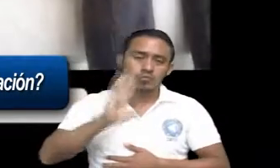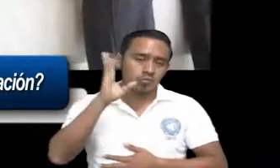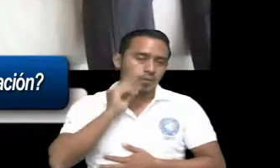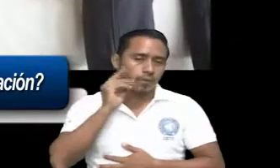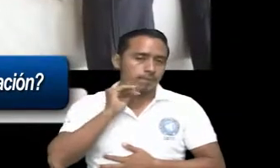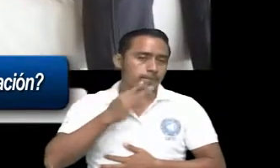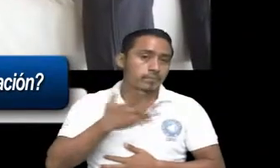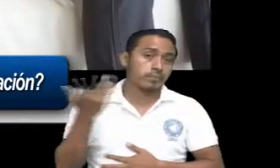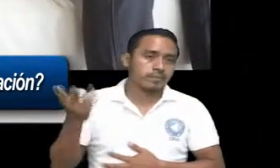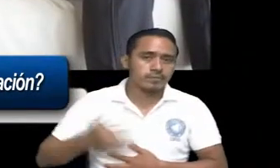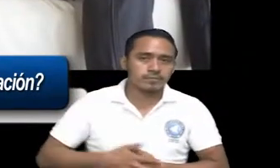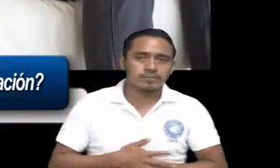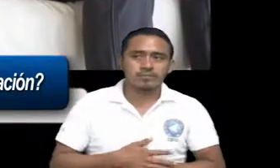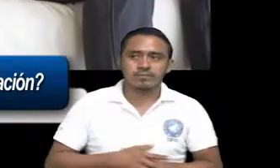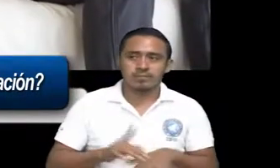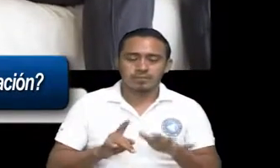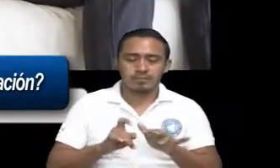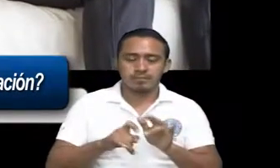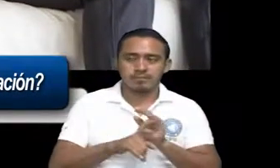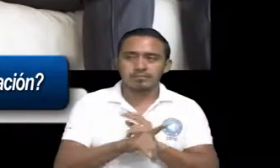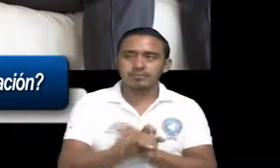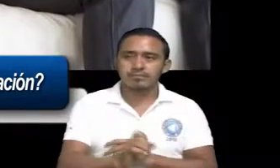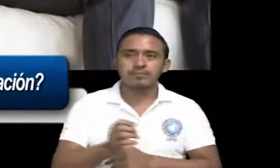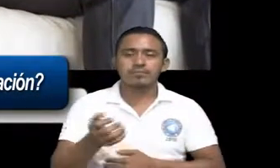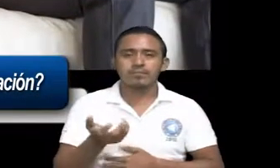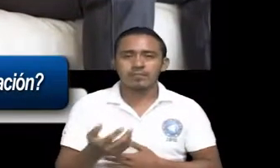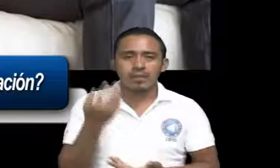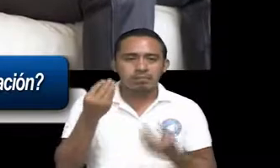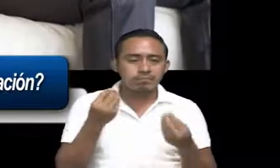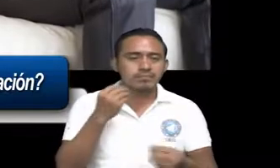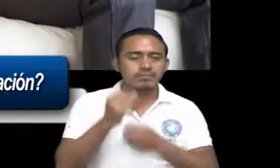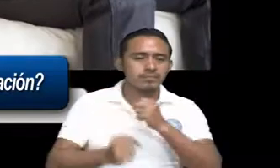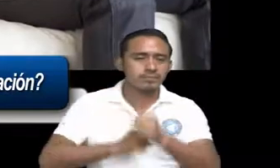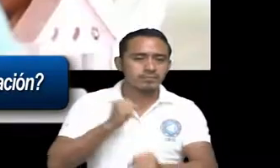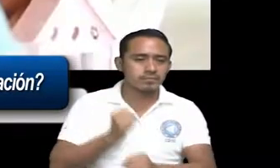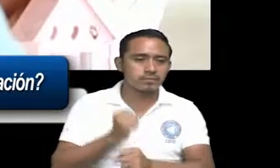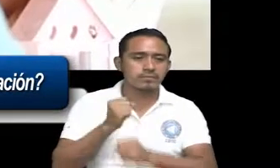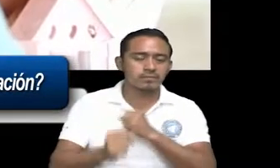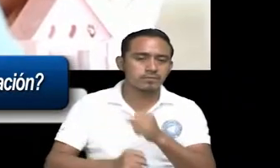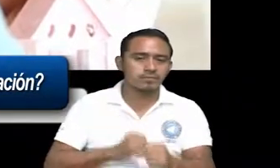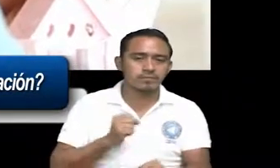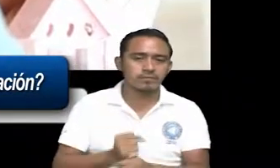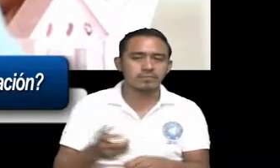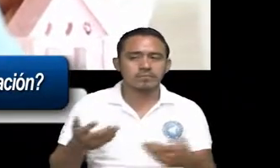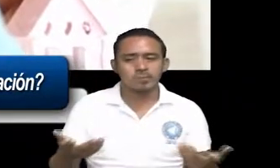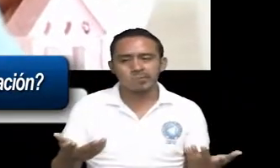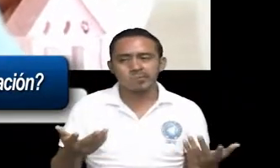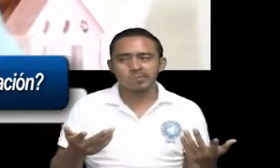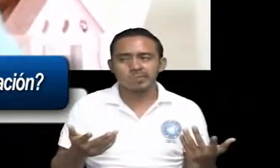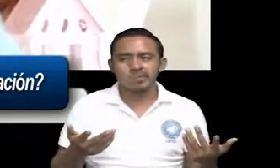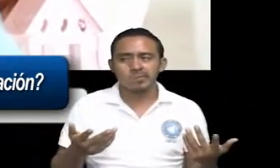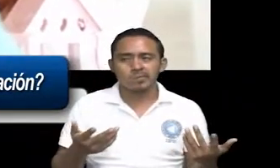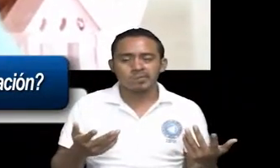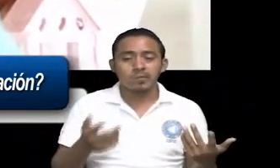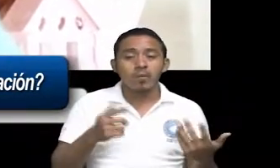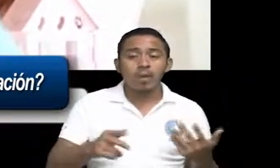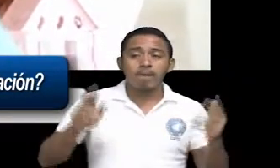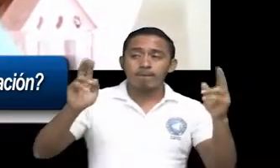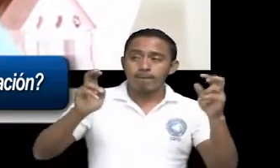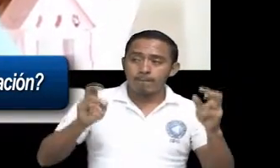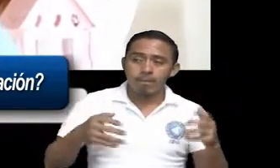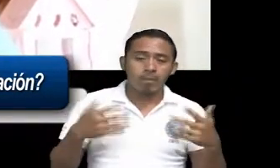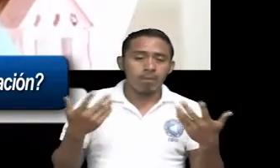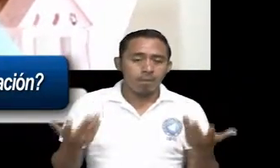obviamente usted trabaja en el área de psicología, ya tiene muchos años, ha tratado, me imagino, este tipo de